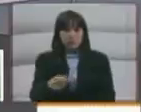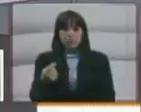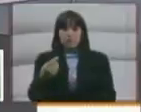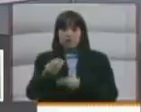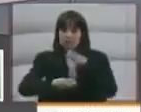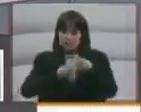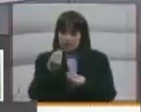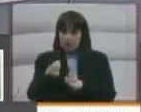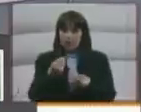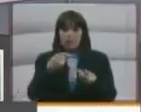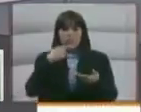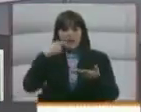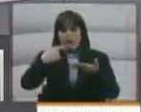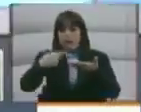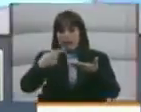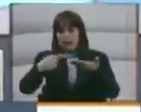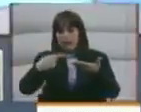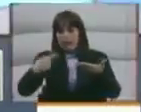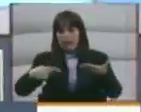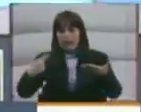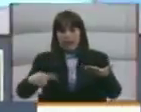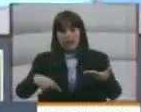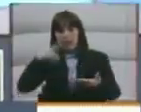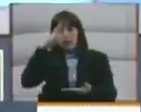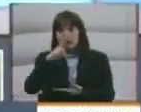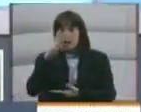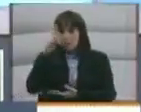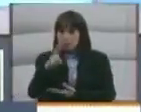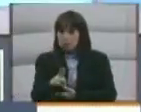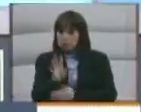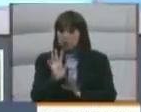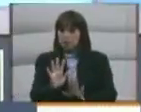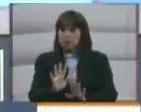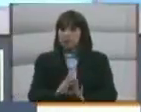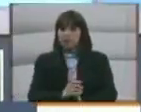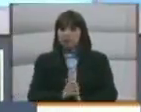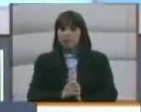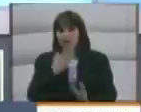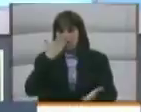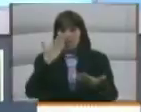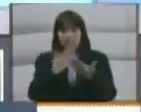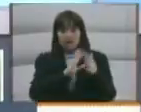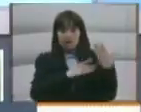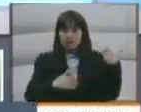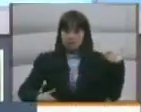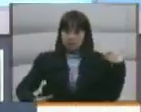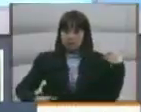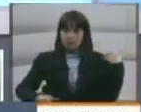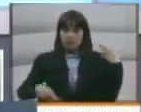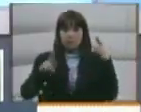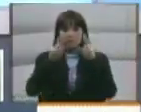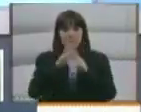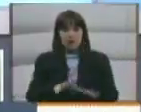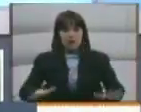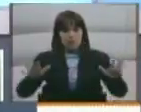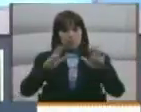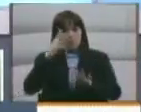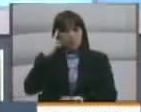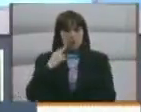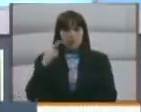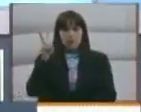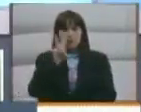autocríticas, consideraciones respetuosas frente al presidente de la República Bolivariana de Venezuela, Nicolás Maduro